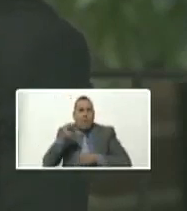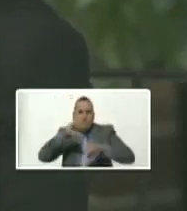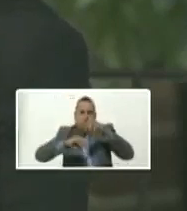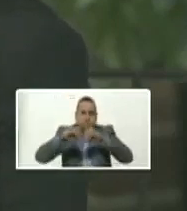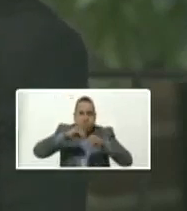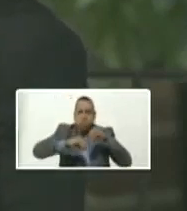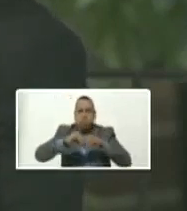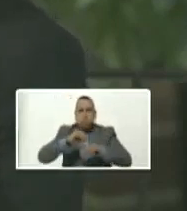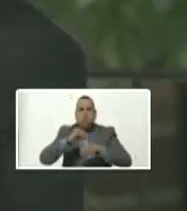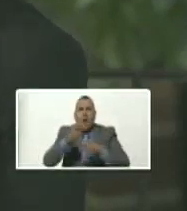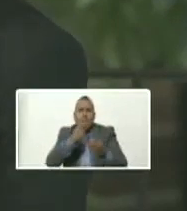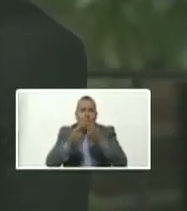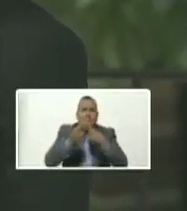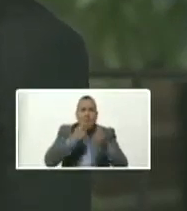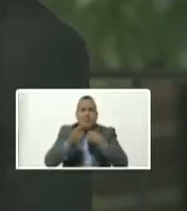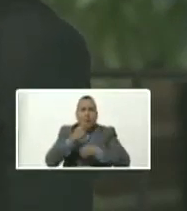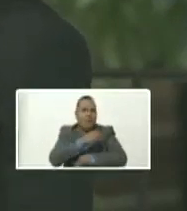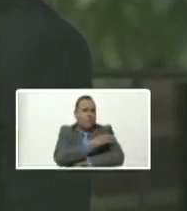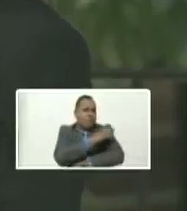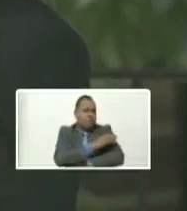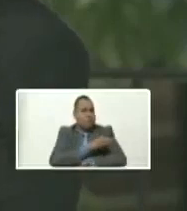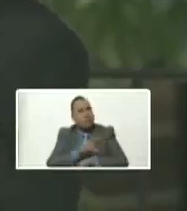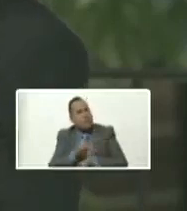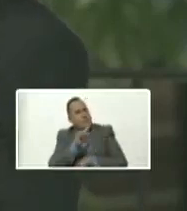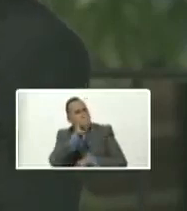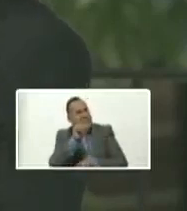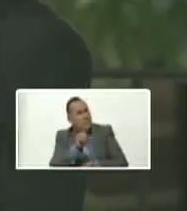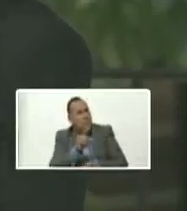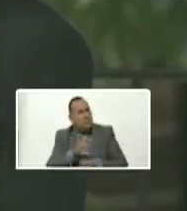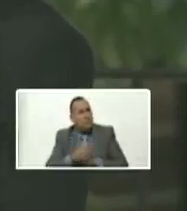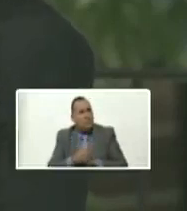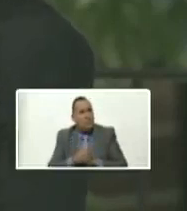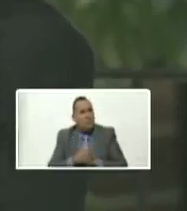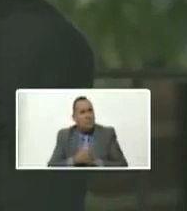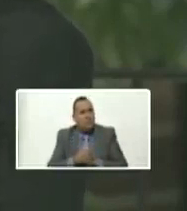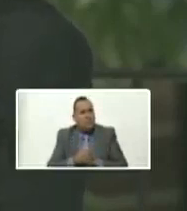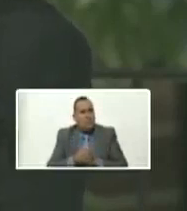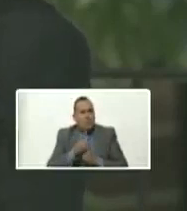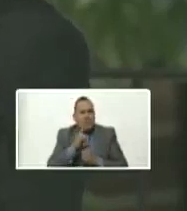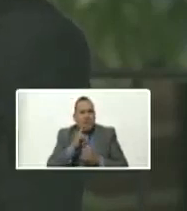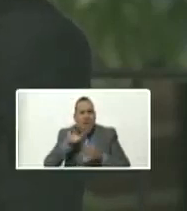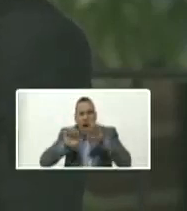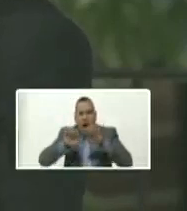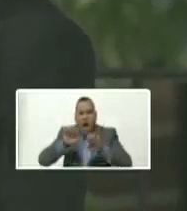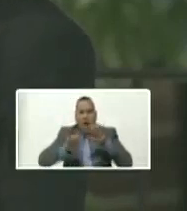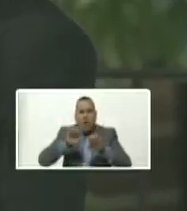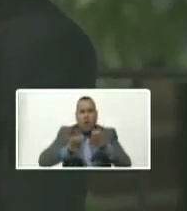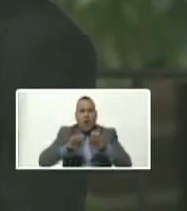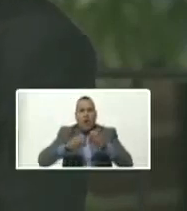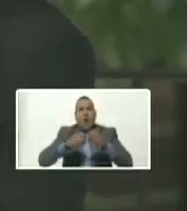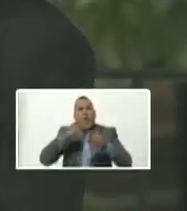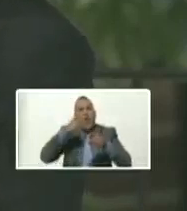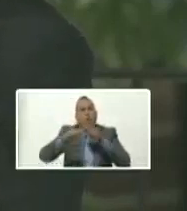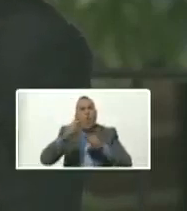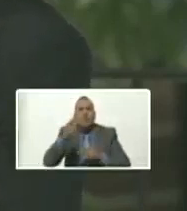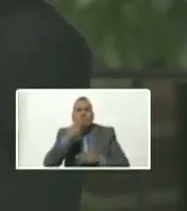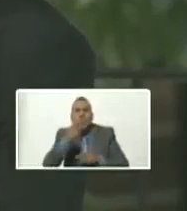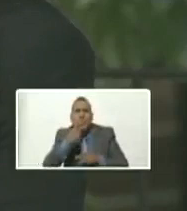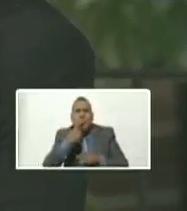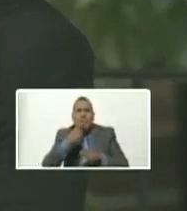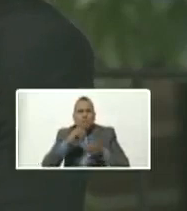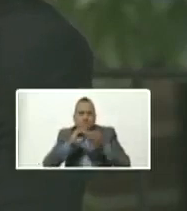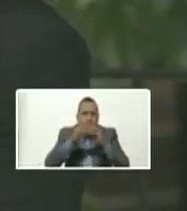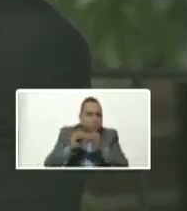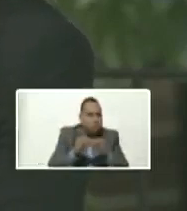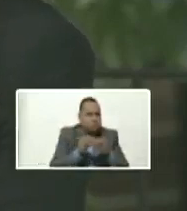sentido, quisiera saber si han evaluado la cooperación de producción de otro tipo de medicamentos